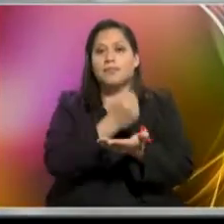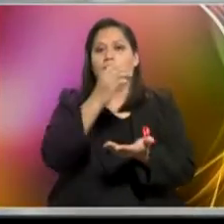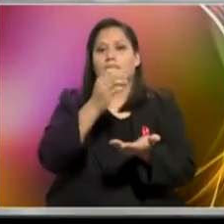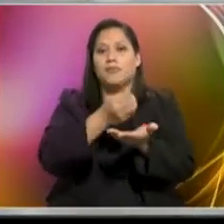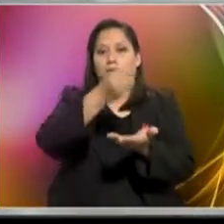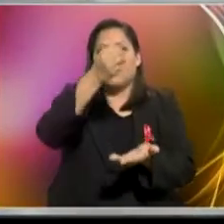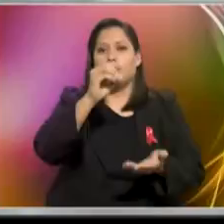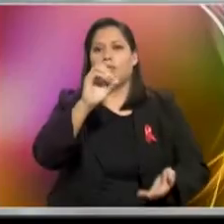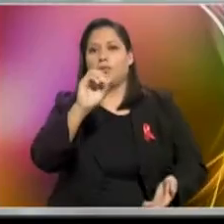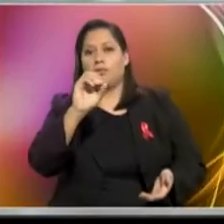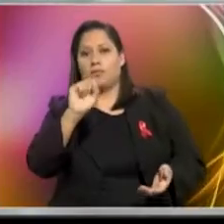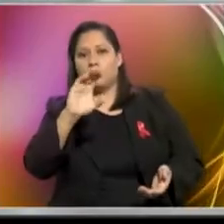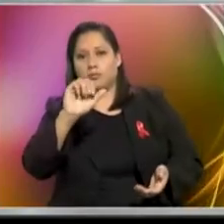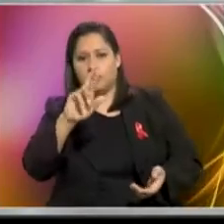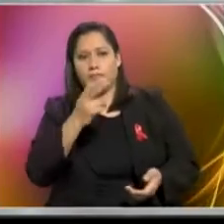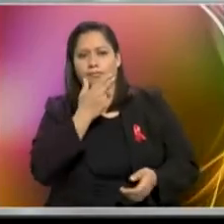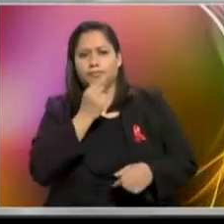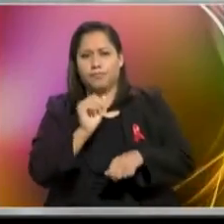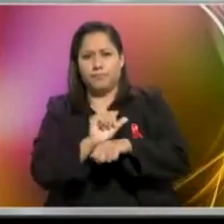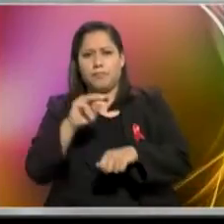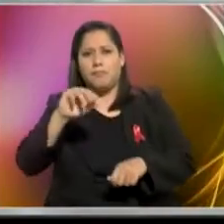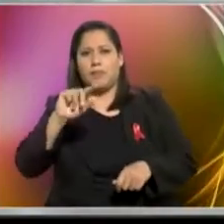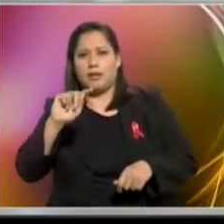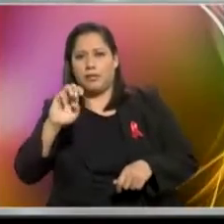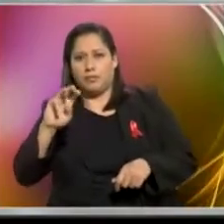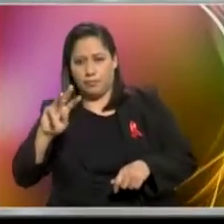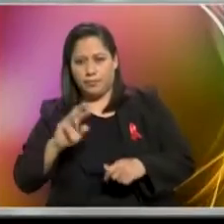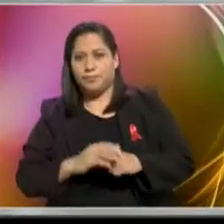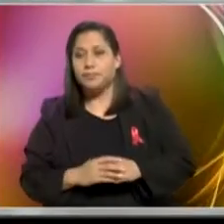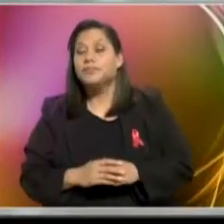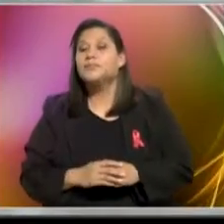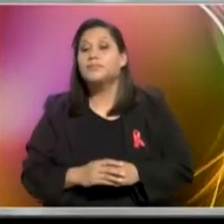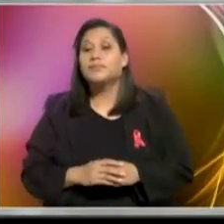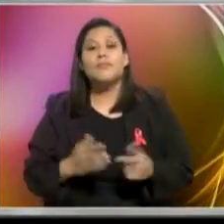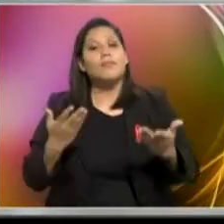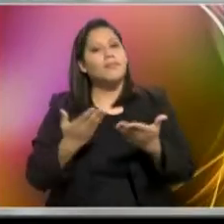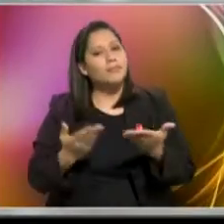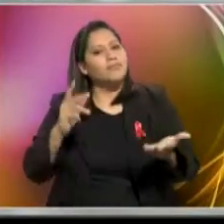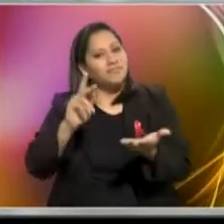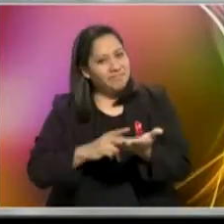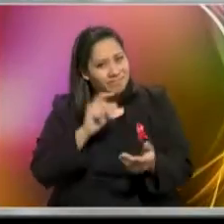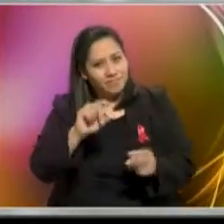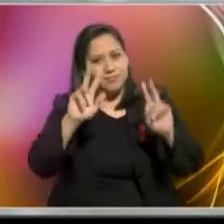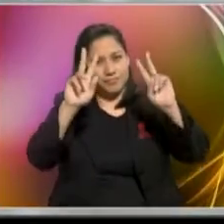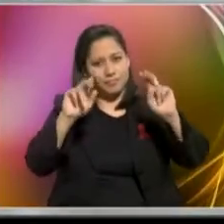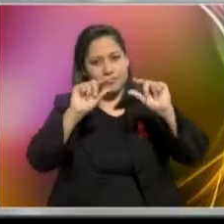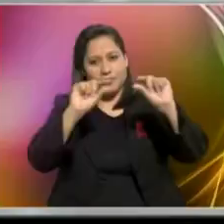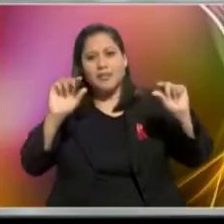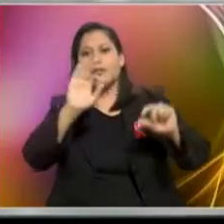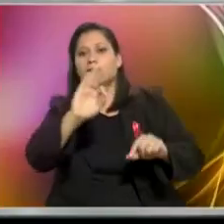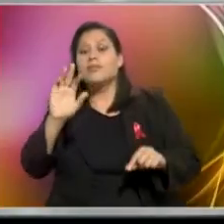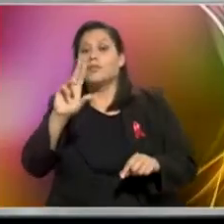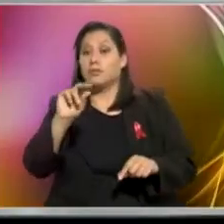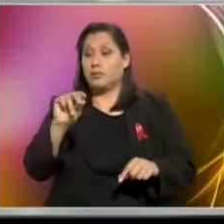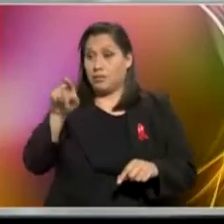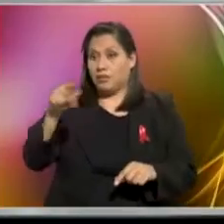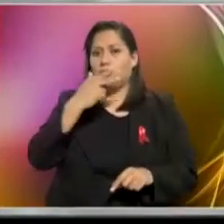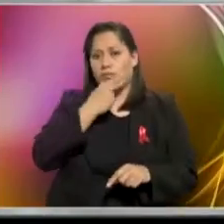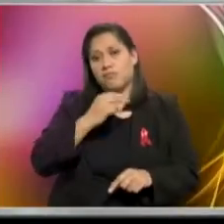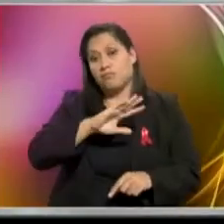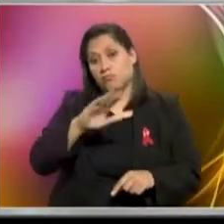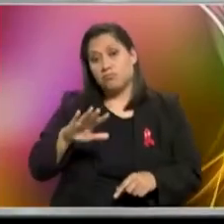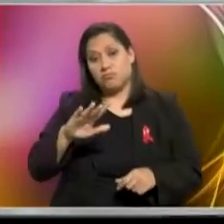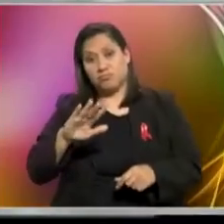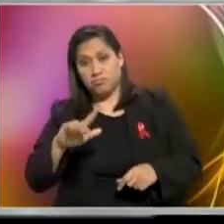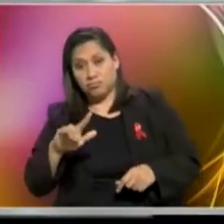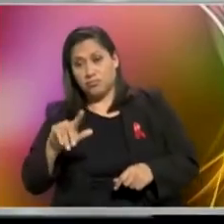Oscar con Matthew McConaughey, pero ahí, bueno, volvemos otra vez a los 80s, donde él es un hombre que además no era homosexual,